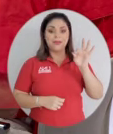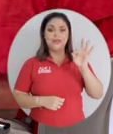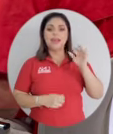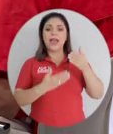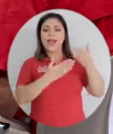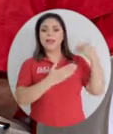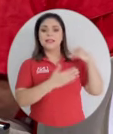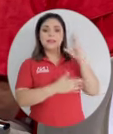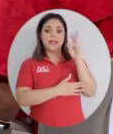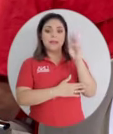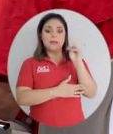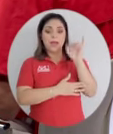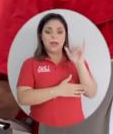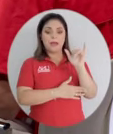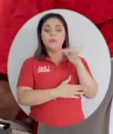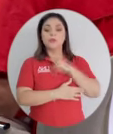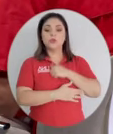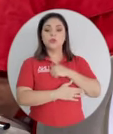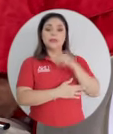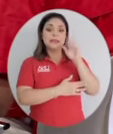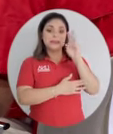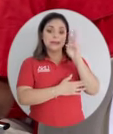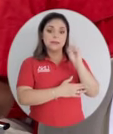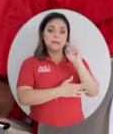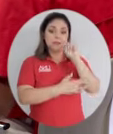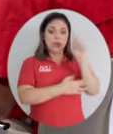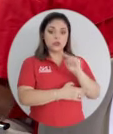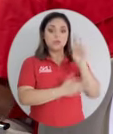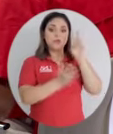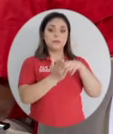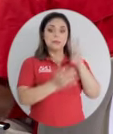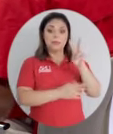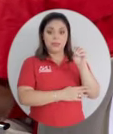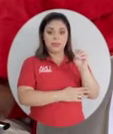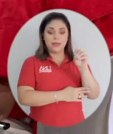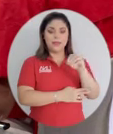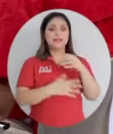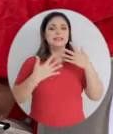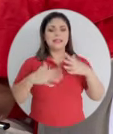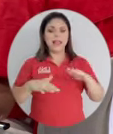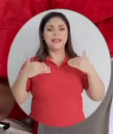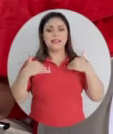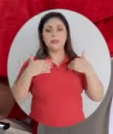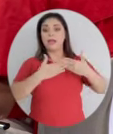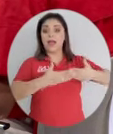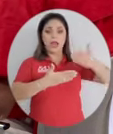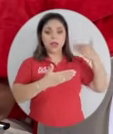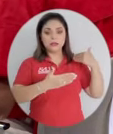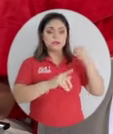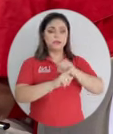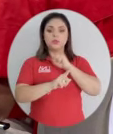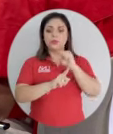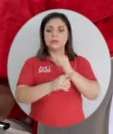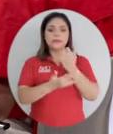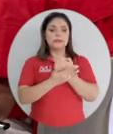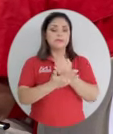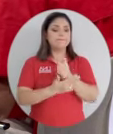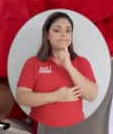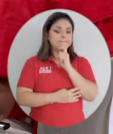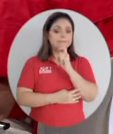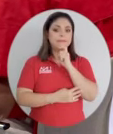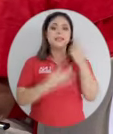del 2020 con una situación económica nacional que ya de por sí era compleja. Veníamos arrastrando una serie de